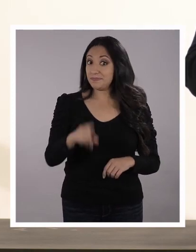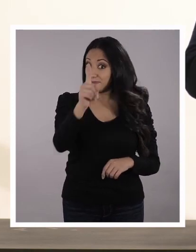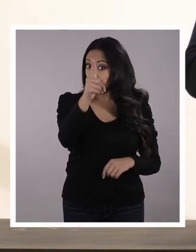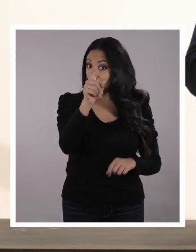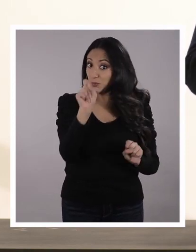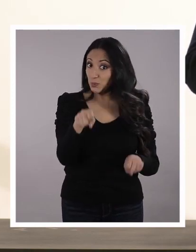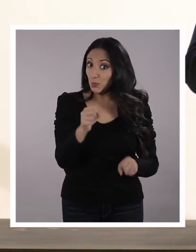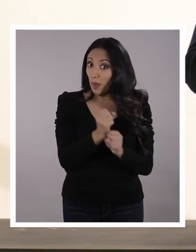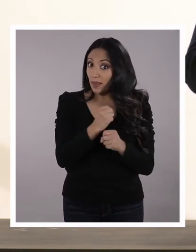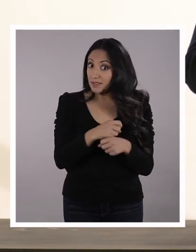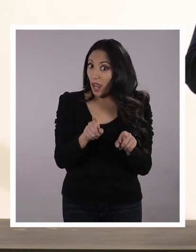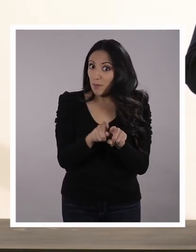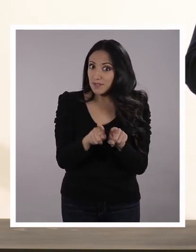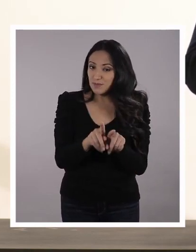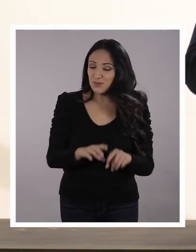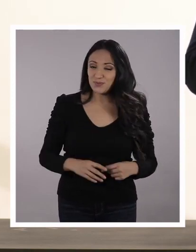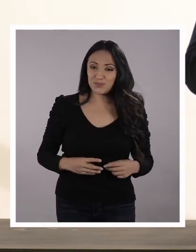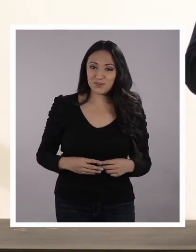Usted haga lo mismo en casa.